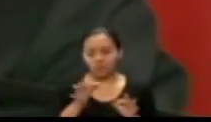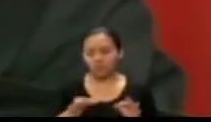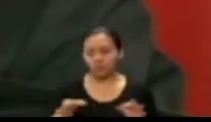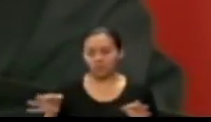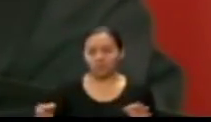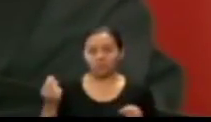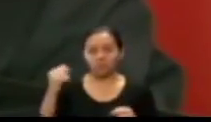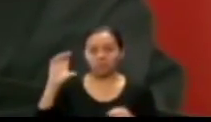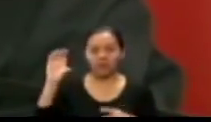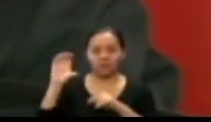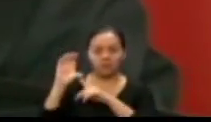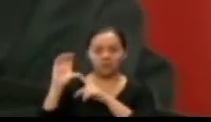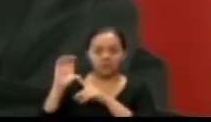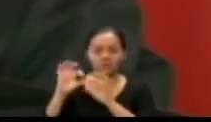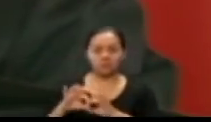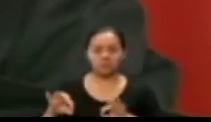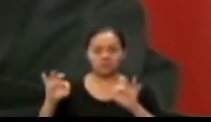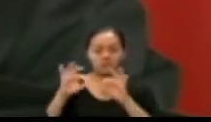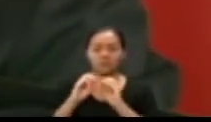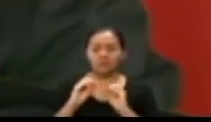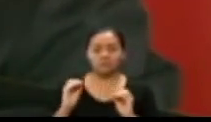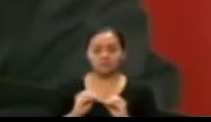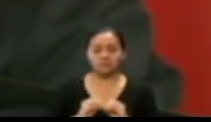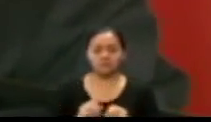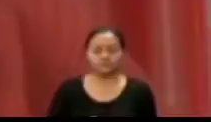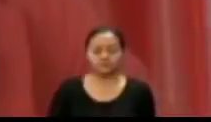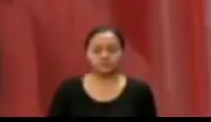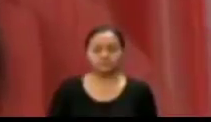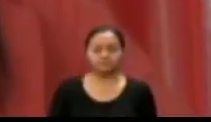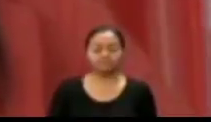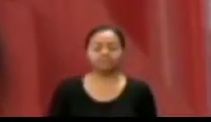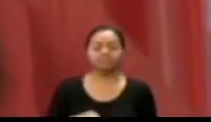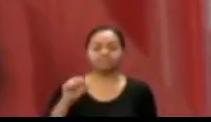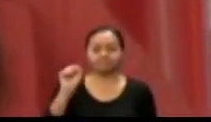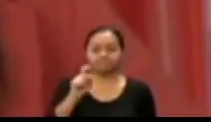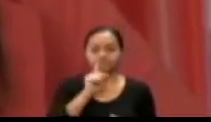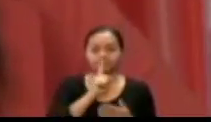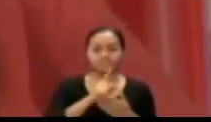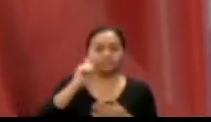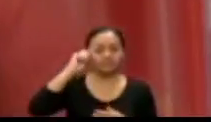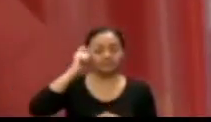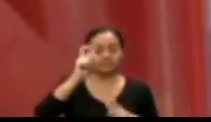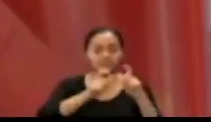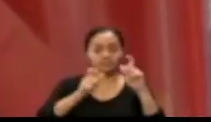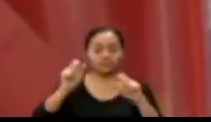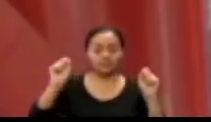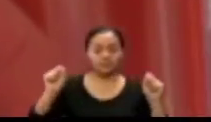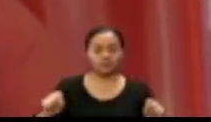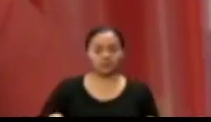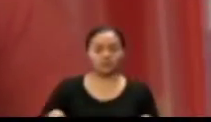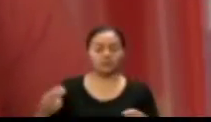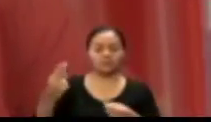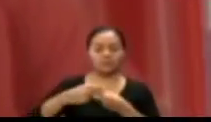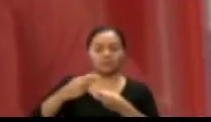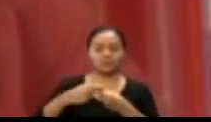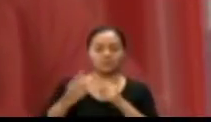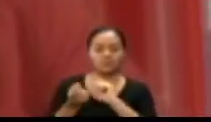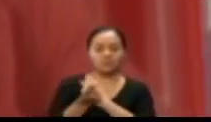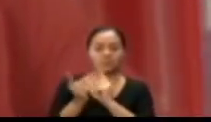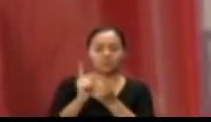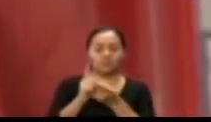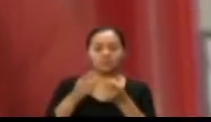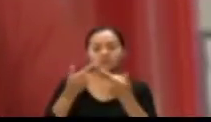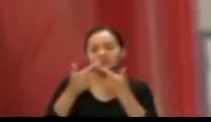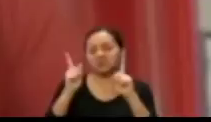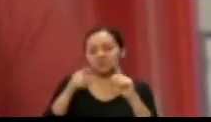el capital, el interés y nada más. Así es, recordarle que toda la ciudadanía puede participar de este encuentro. La entrada es libre,